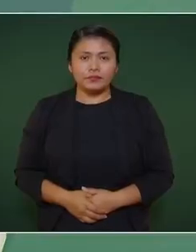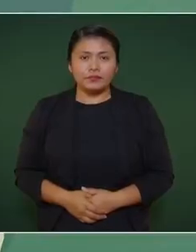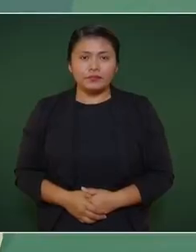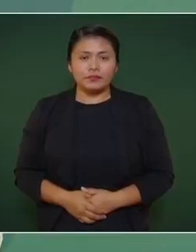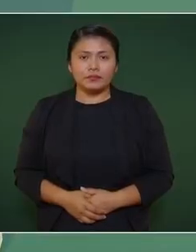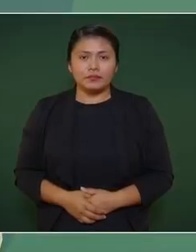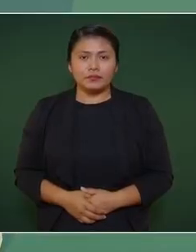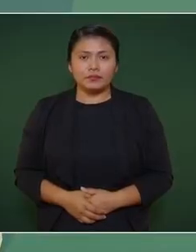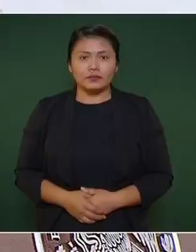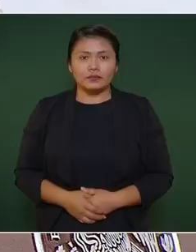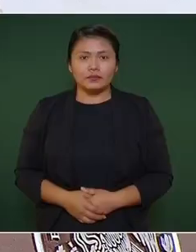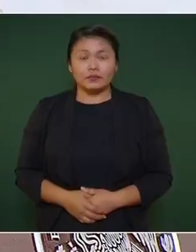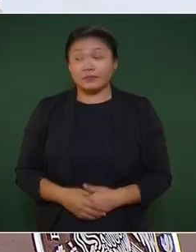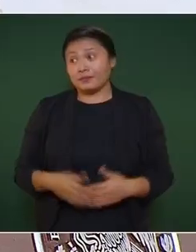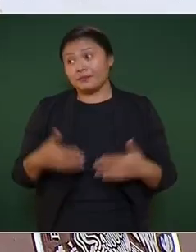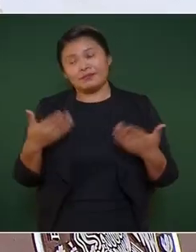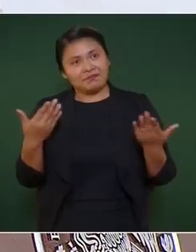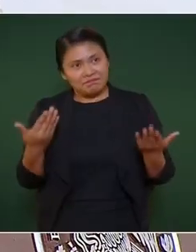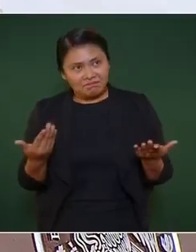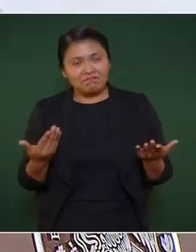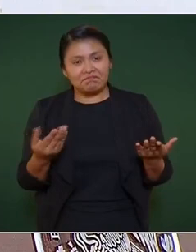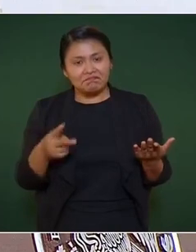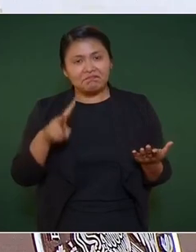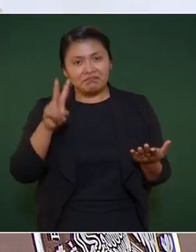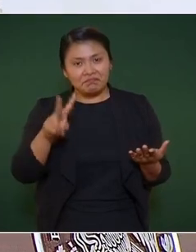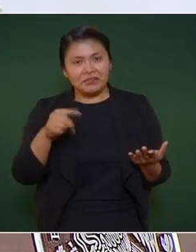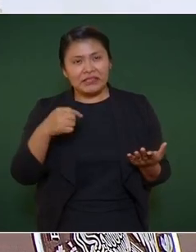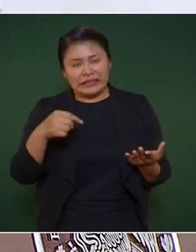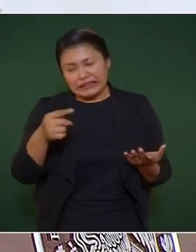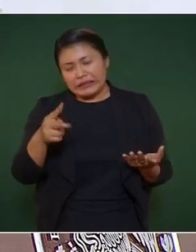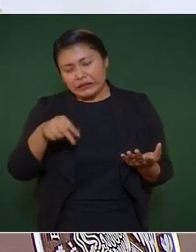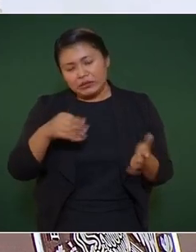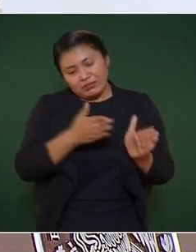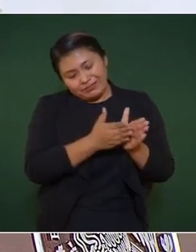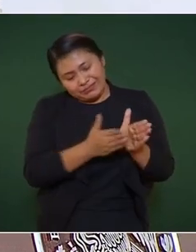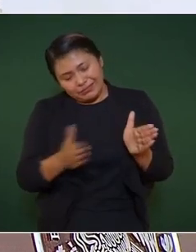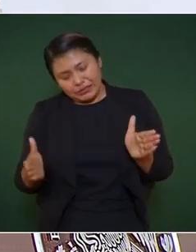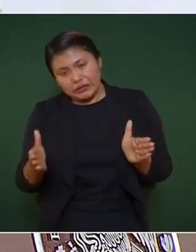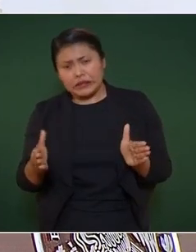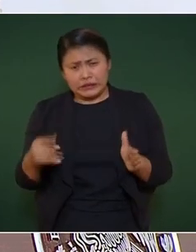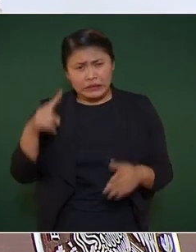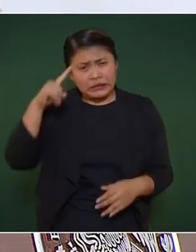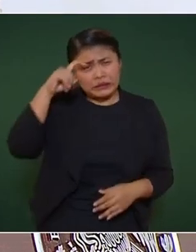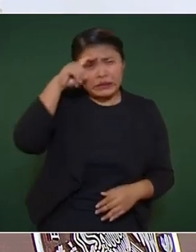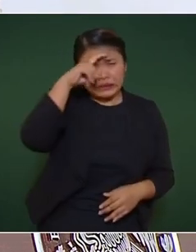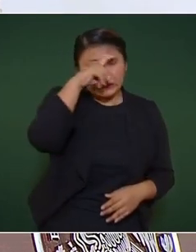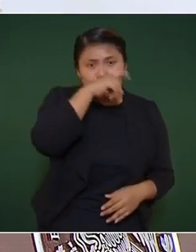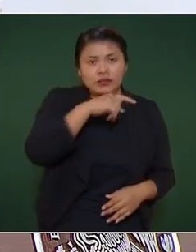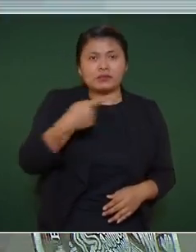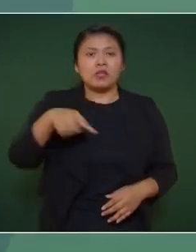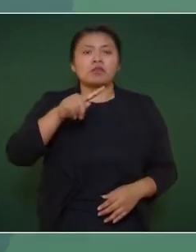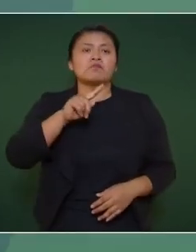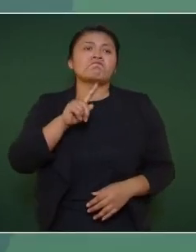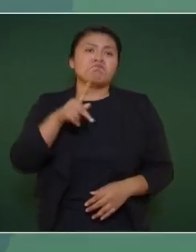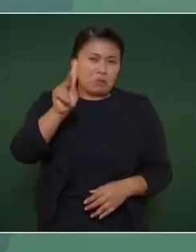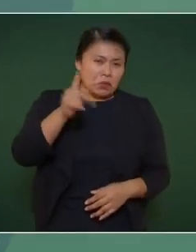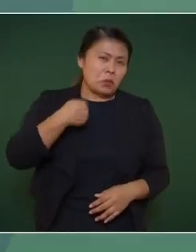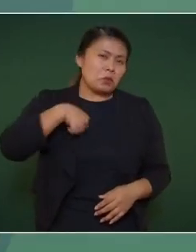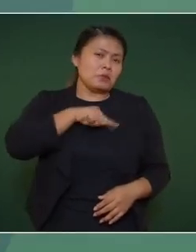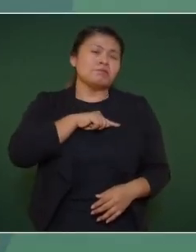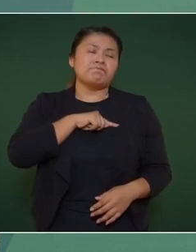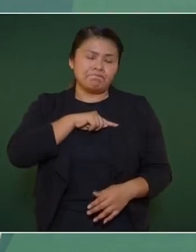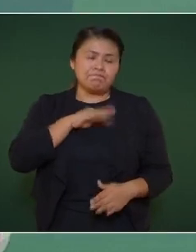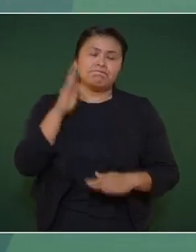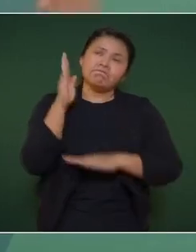Son momentos pues muy difíciles y salimos adelante,